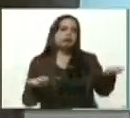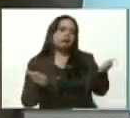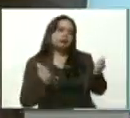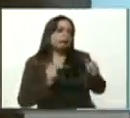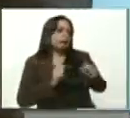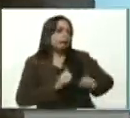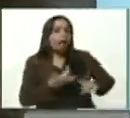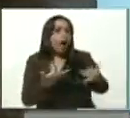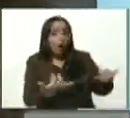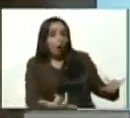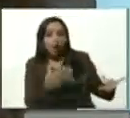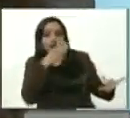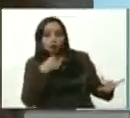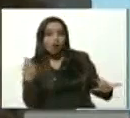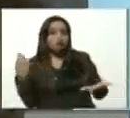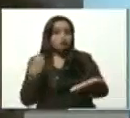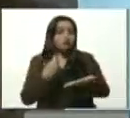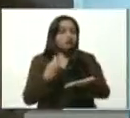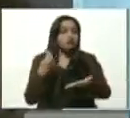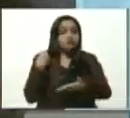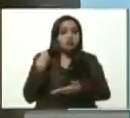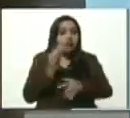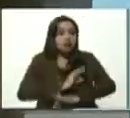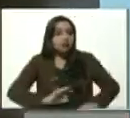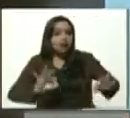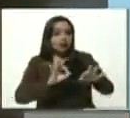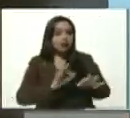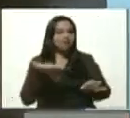no, es decir, sí hubo elecciones muy